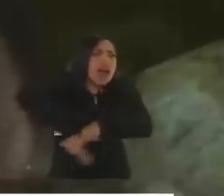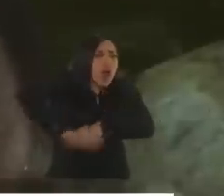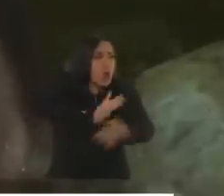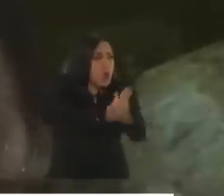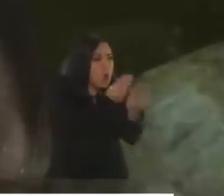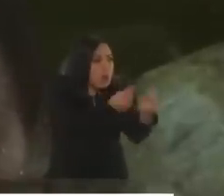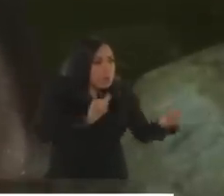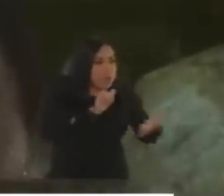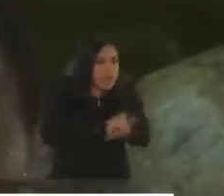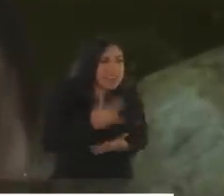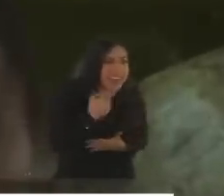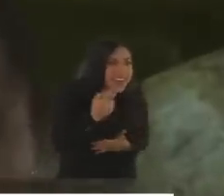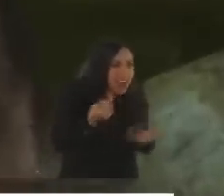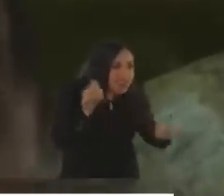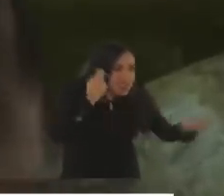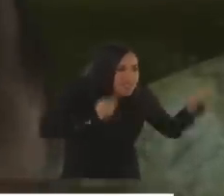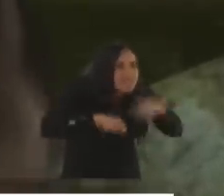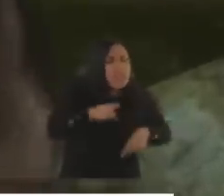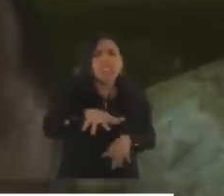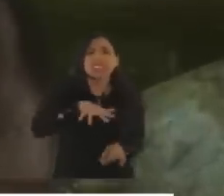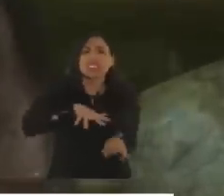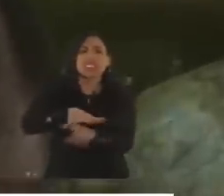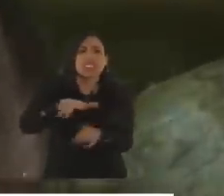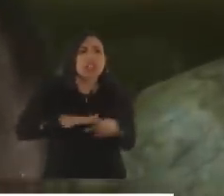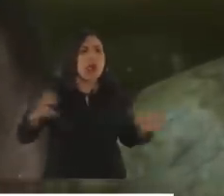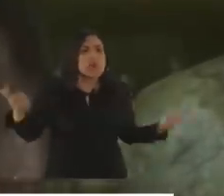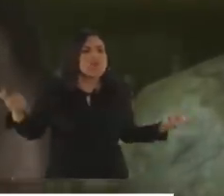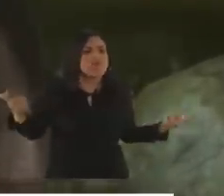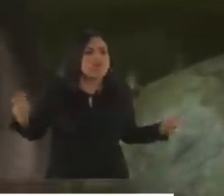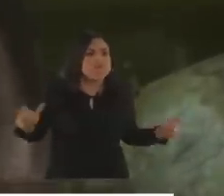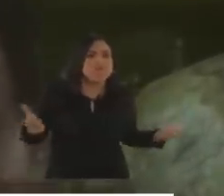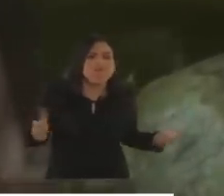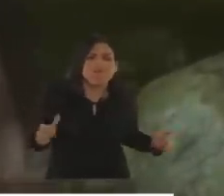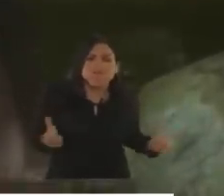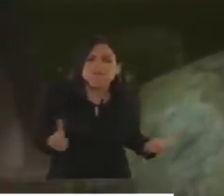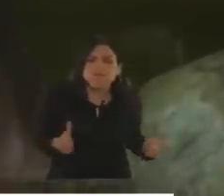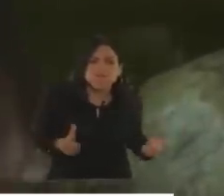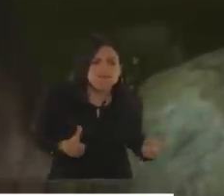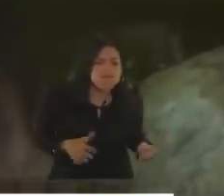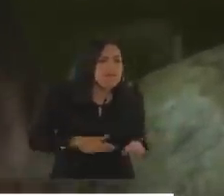su comercio de carne está sufriendo pues de todos esos